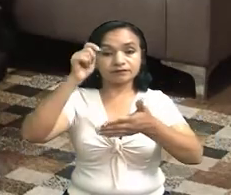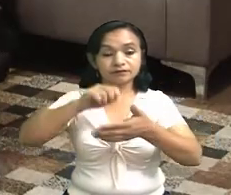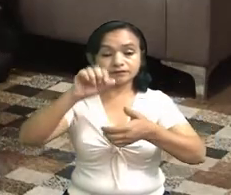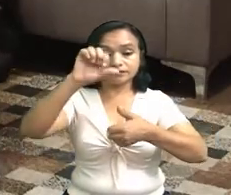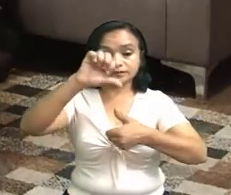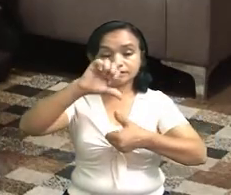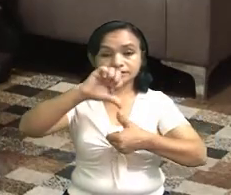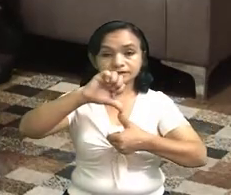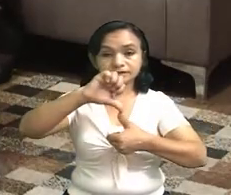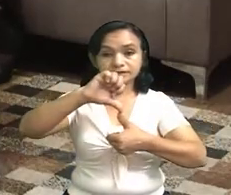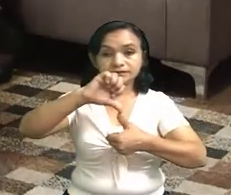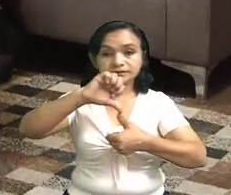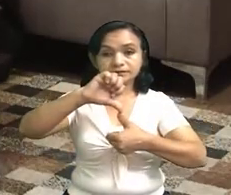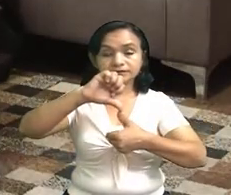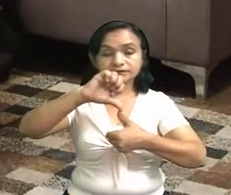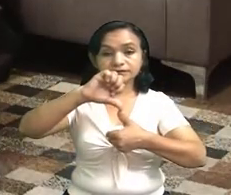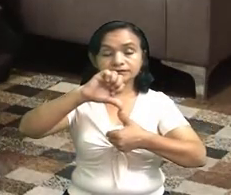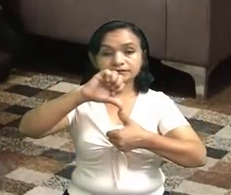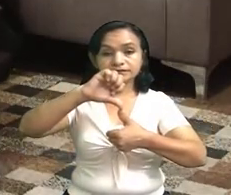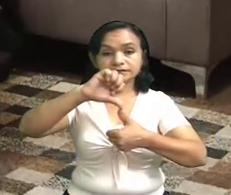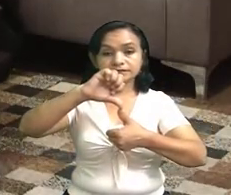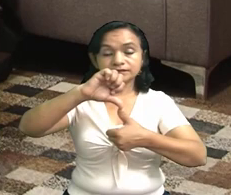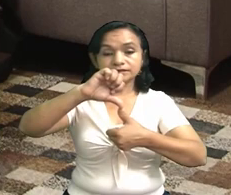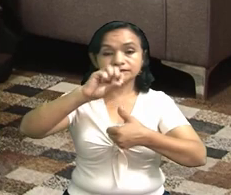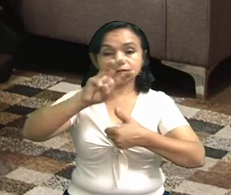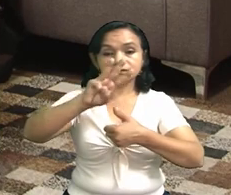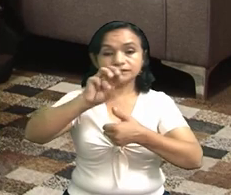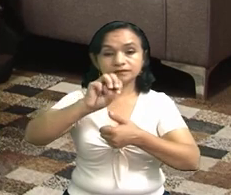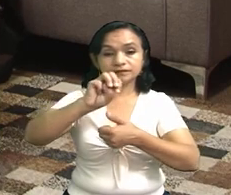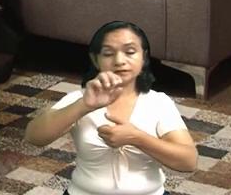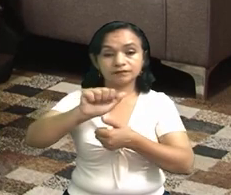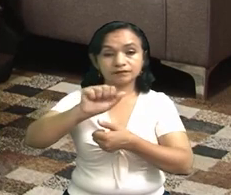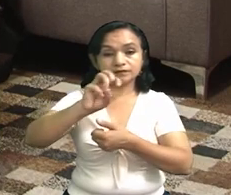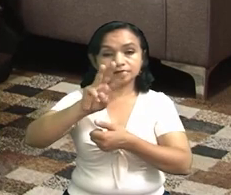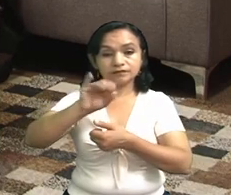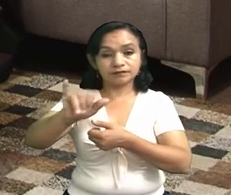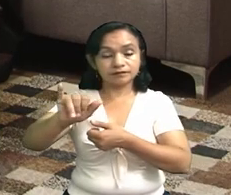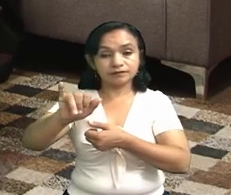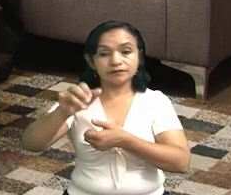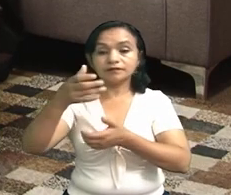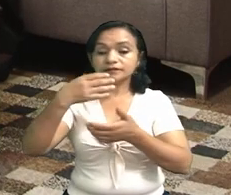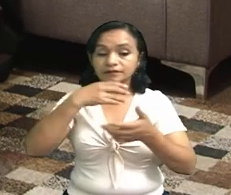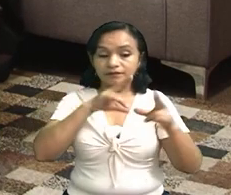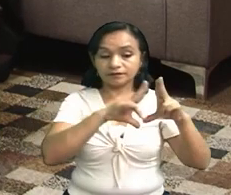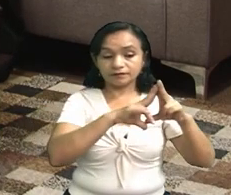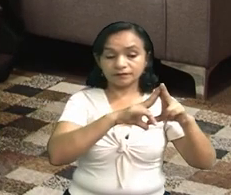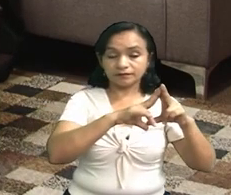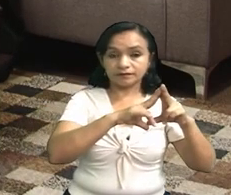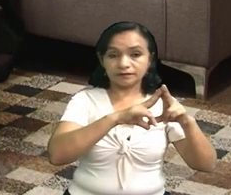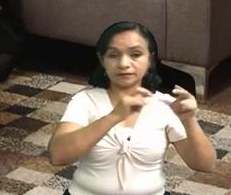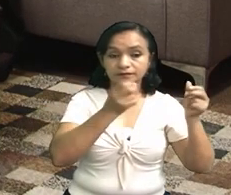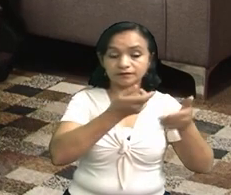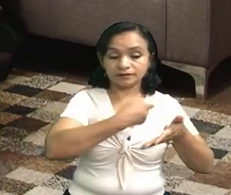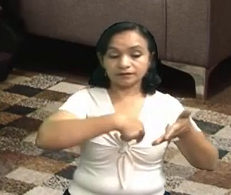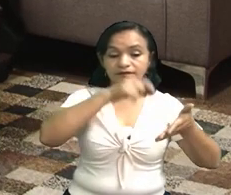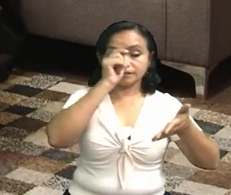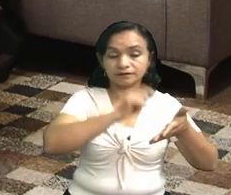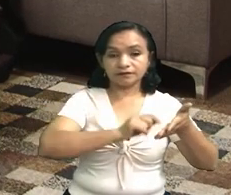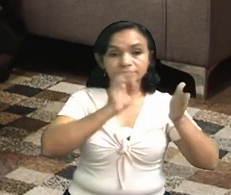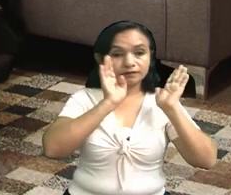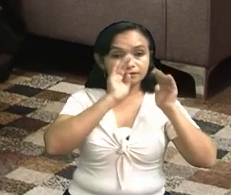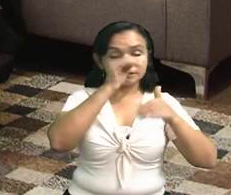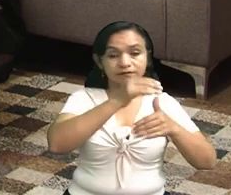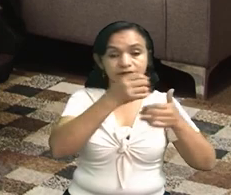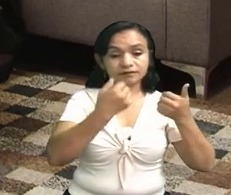Centroamérica del SUCA con Huawei, nosotros hemos firmado un convenio de